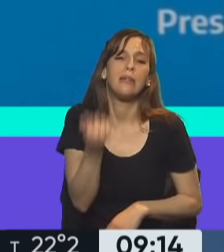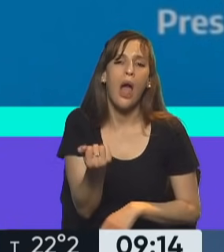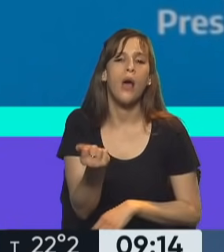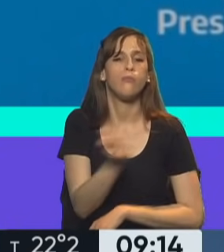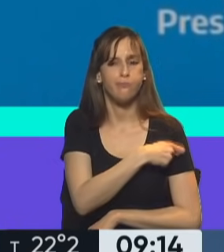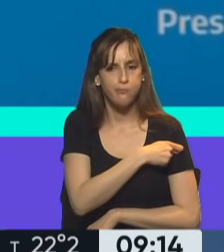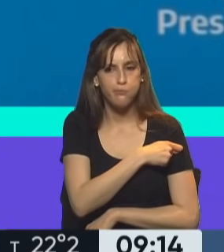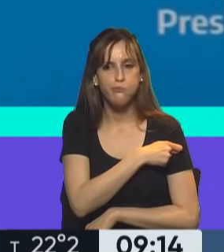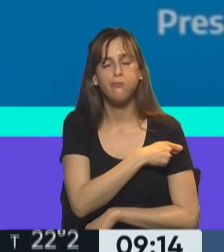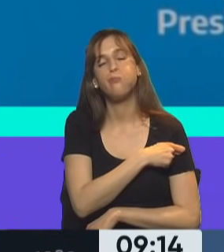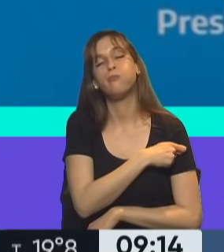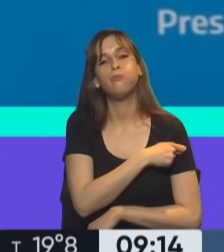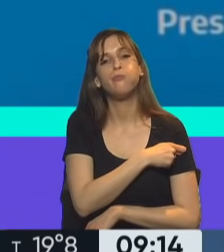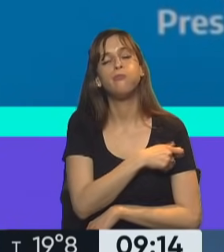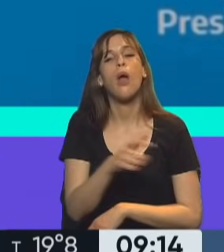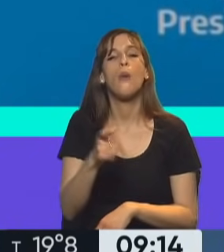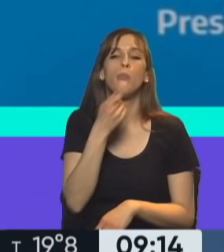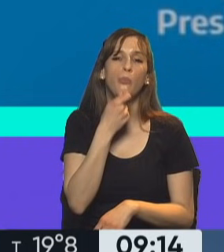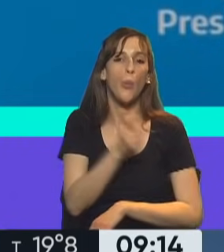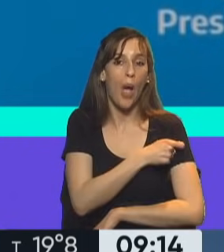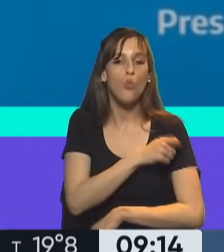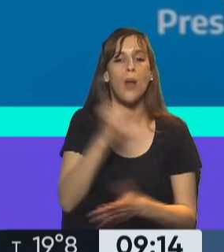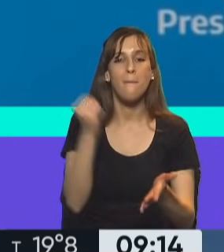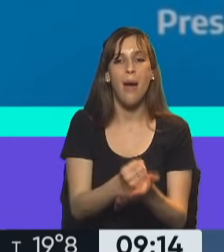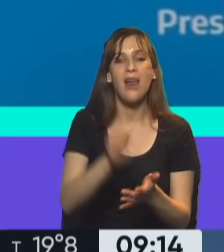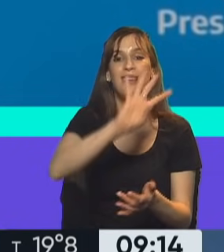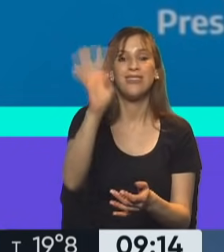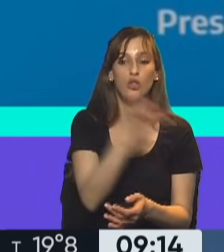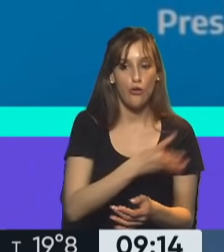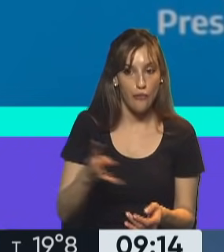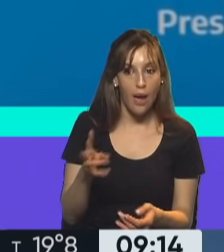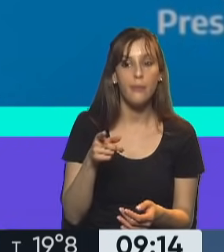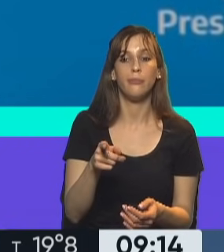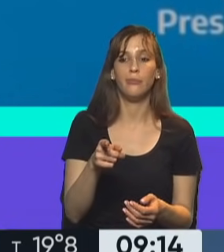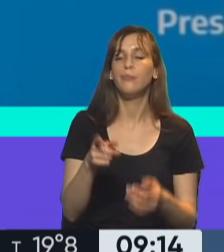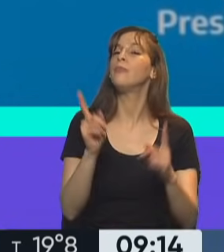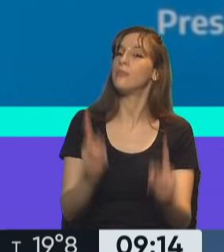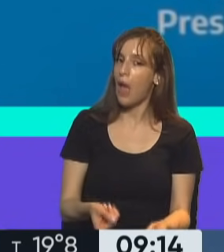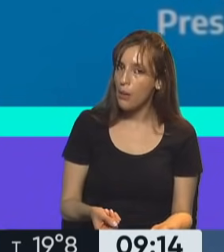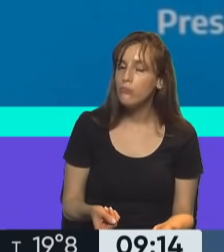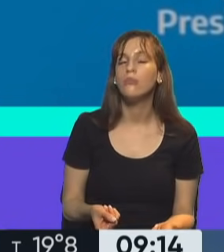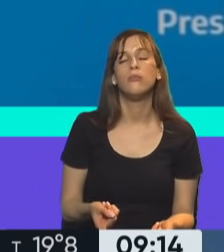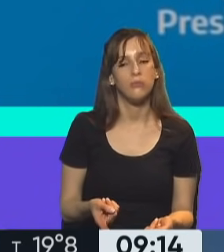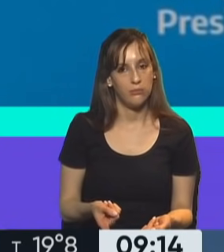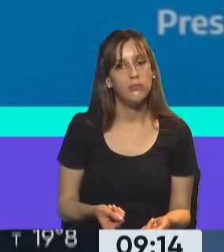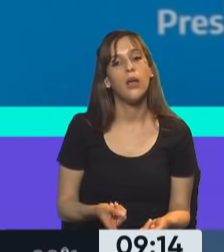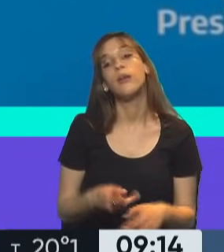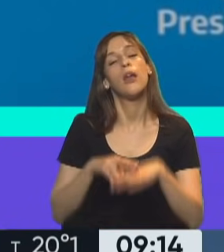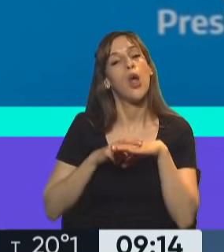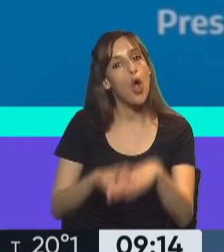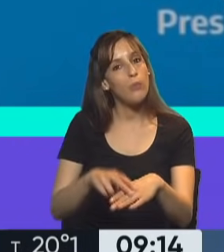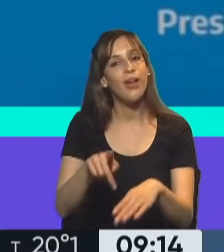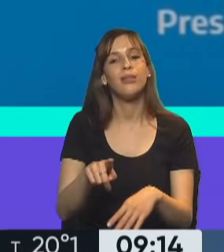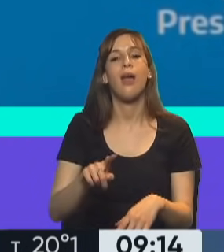con vacunas inactivadas, que es la vacuna Sinopharm, para también ampliar la protección, tienen la recomendación de